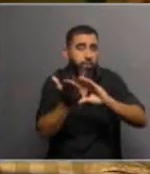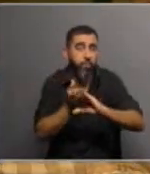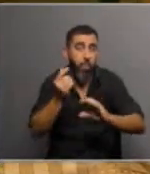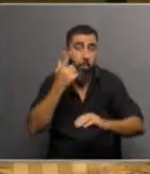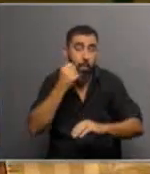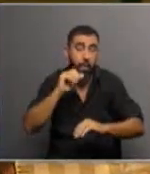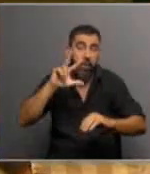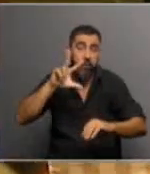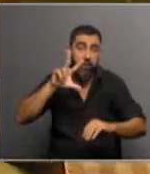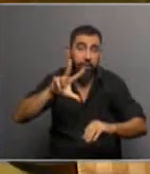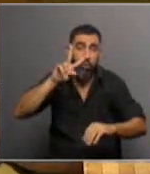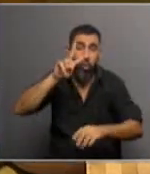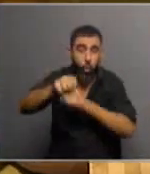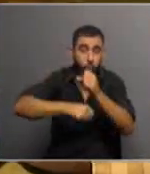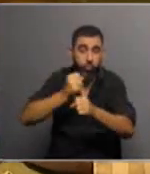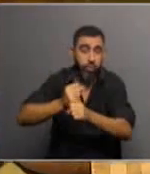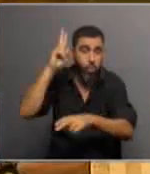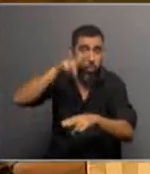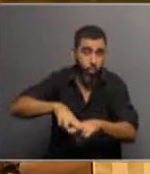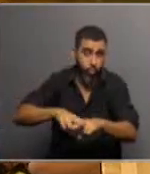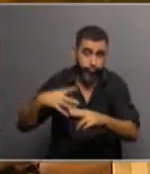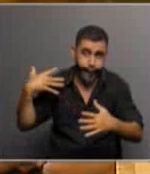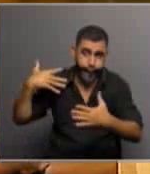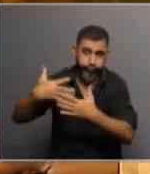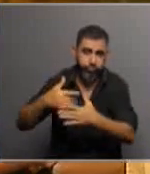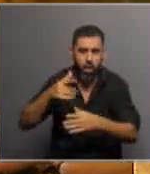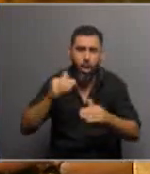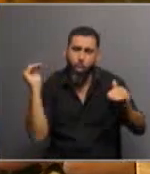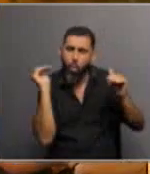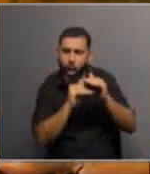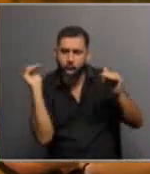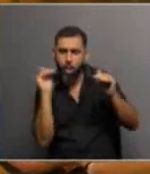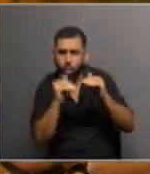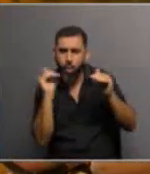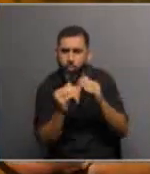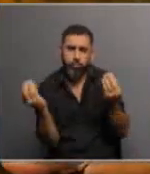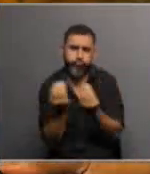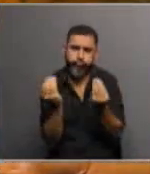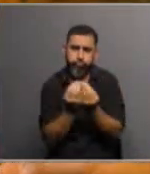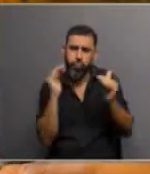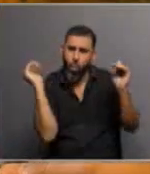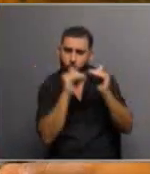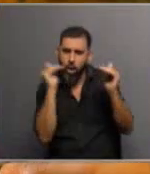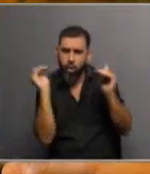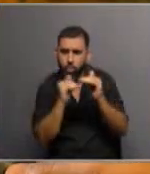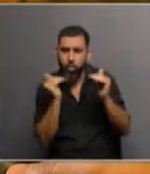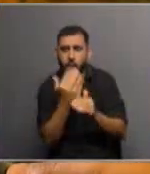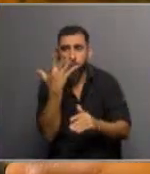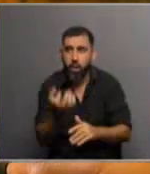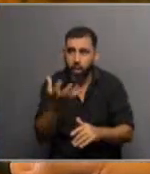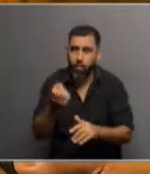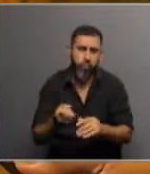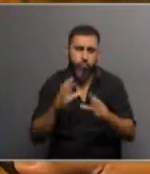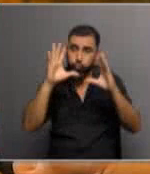32 años que falleció y era una persona que guardaba guardaba archivaba éste grababa era una cosa